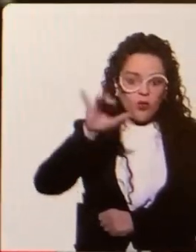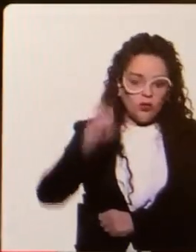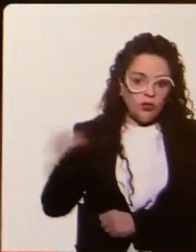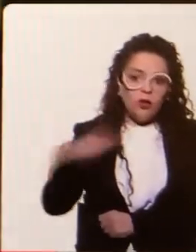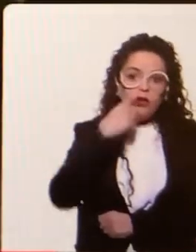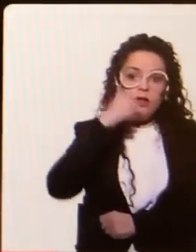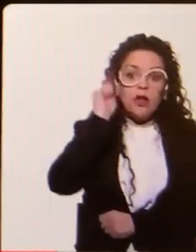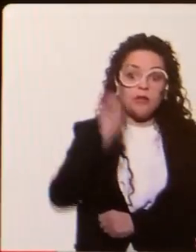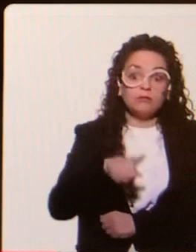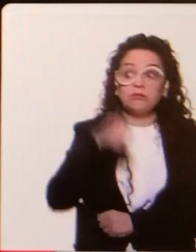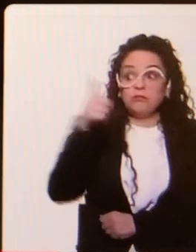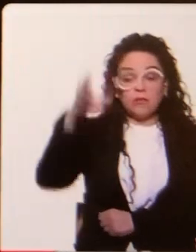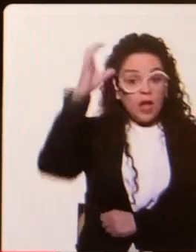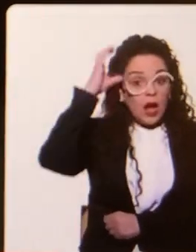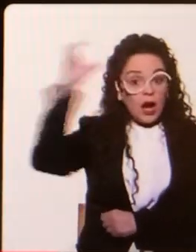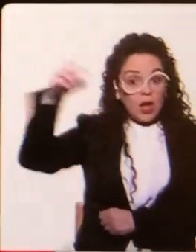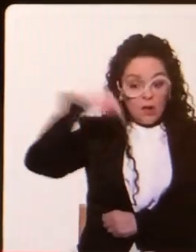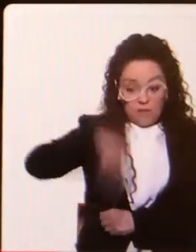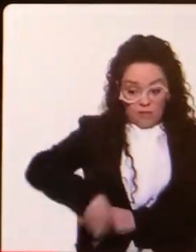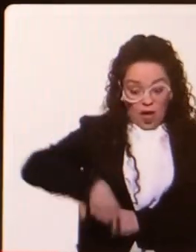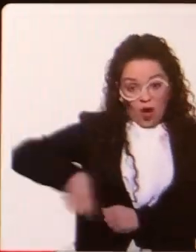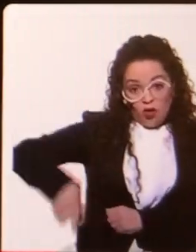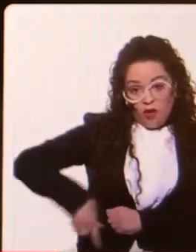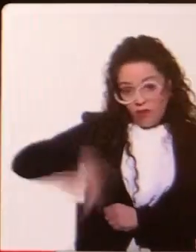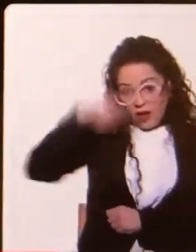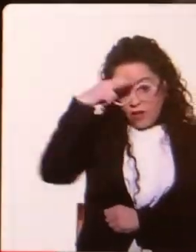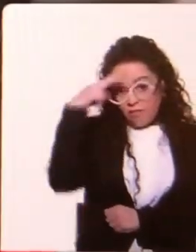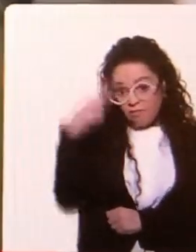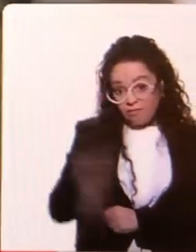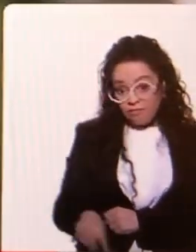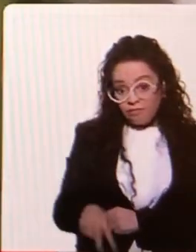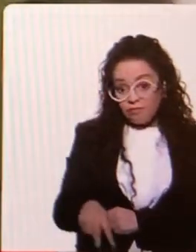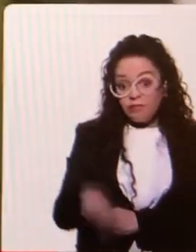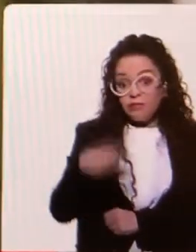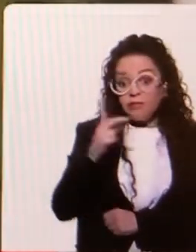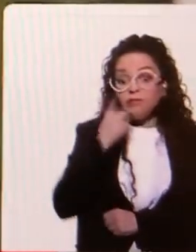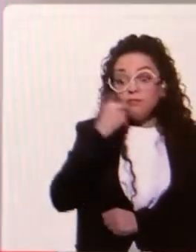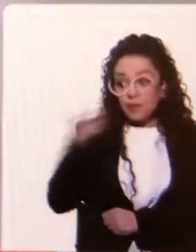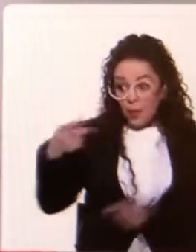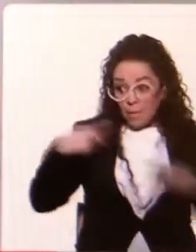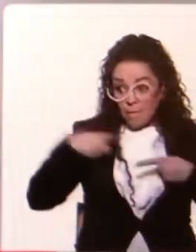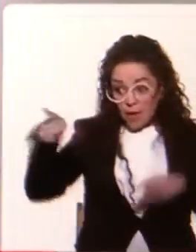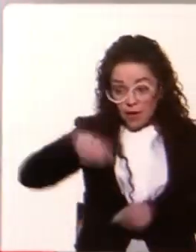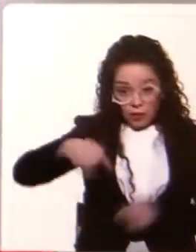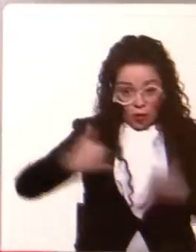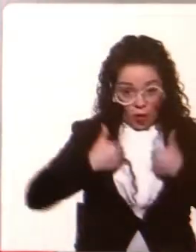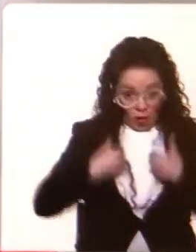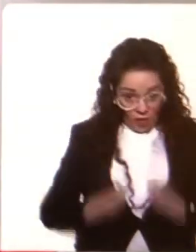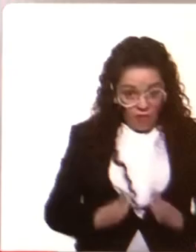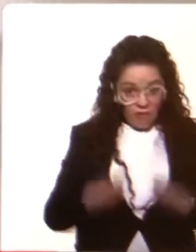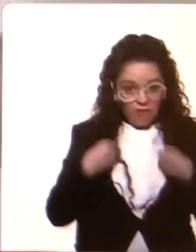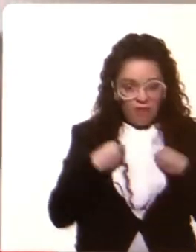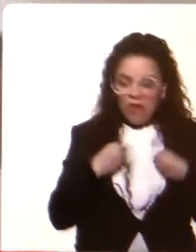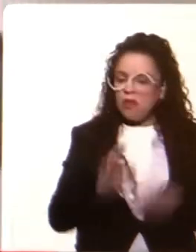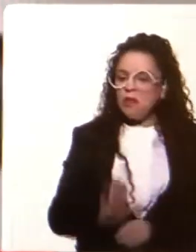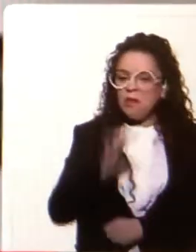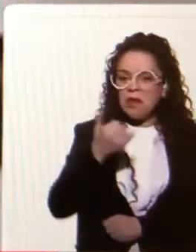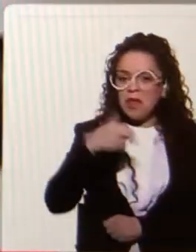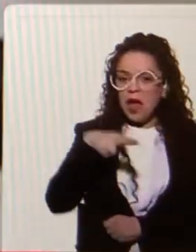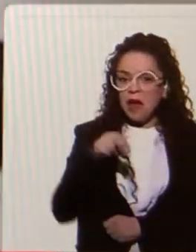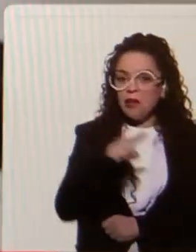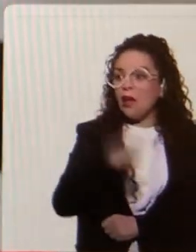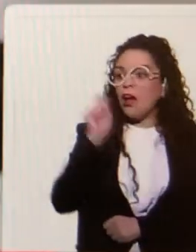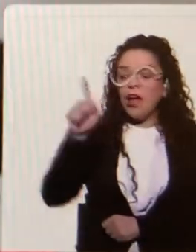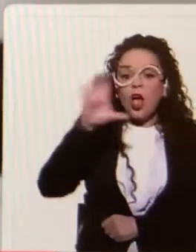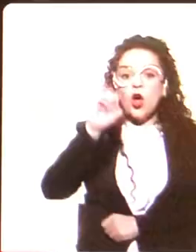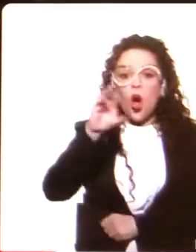abierta completa del caso de Ayotzinapa para qué Para que no se sepa la verdad quién